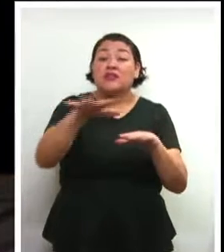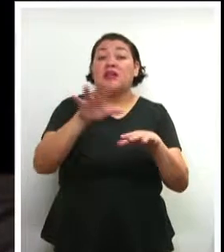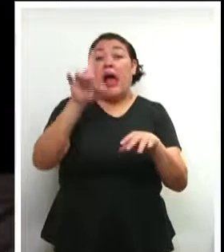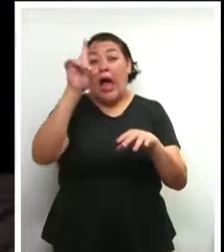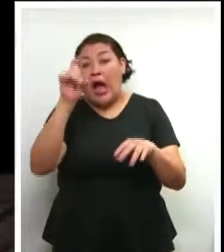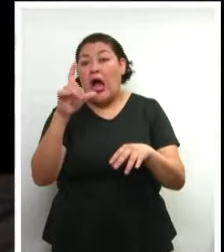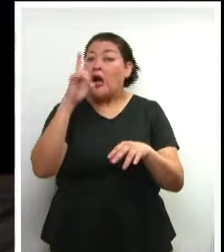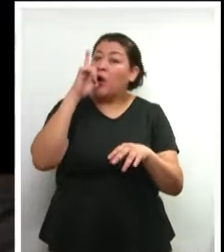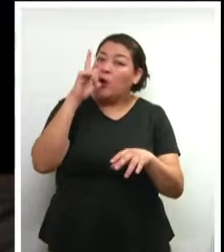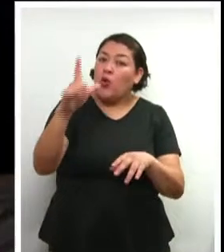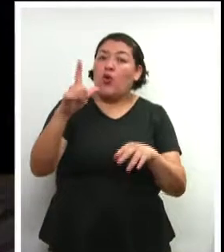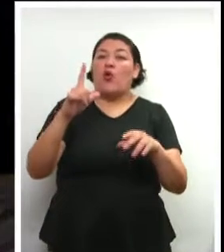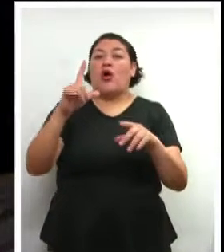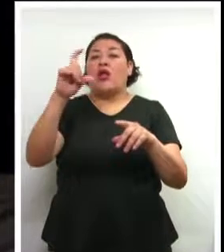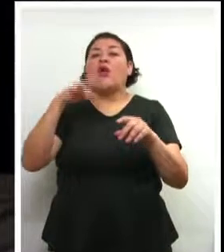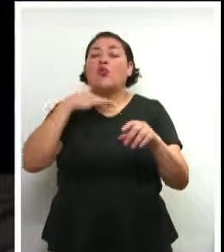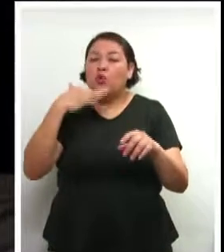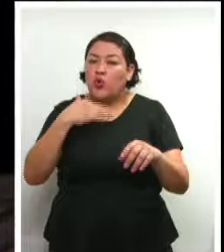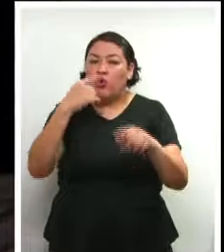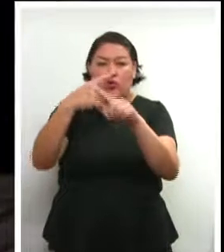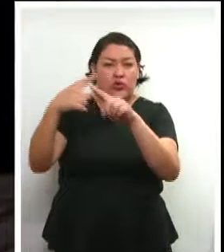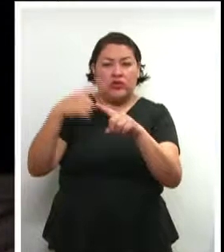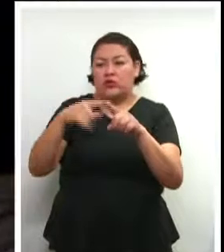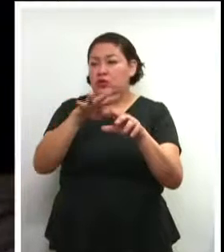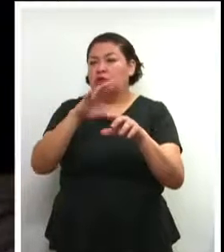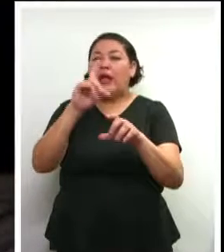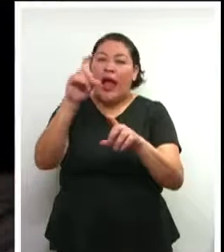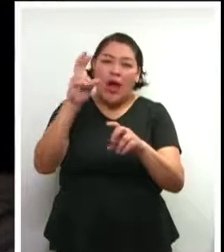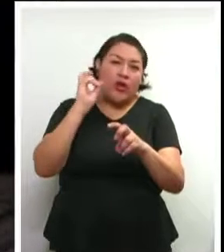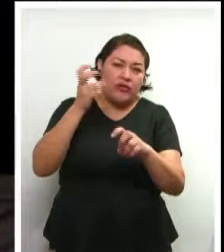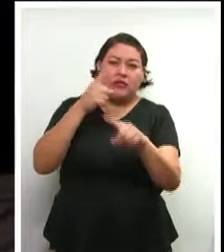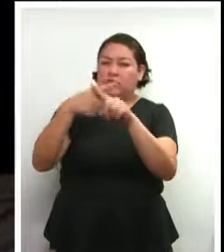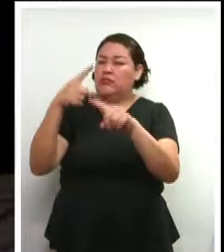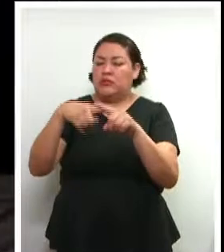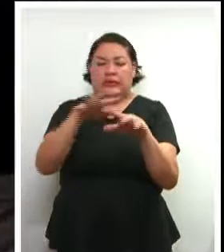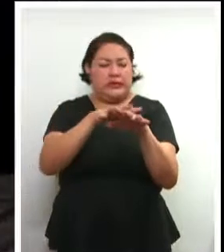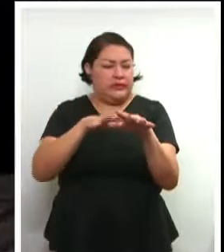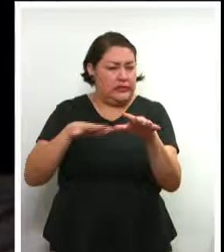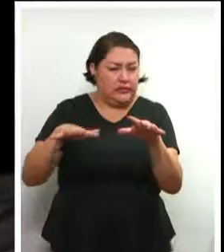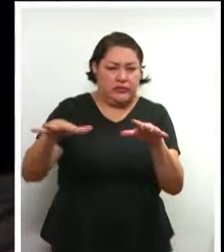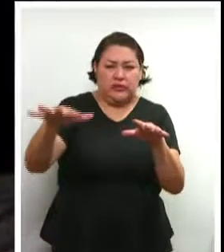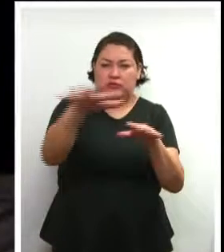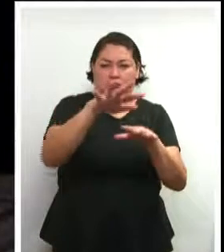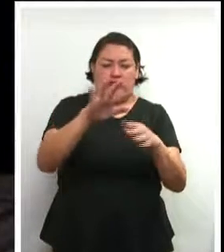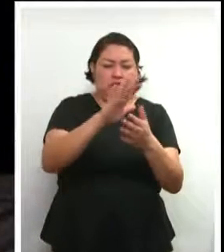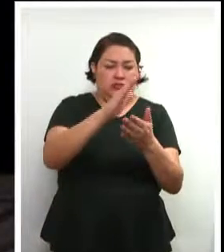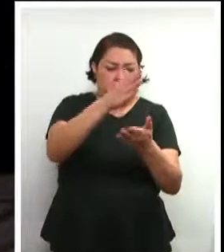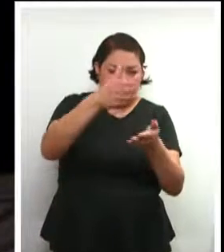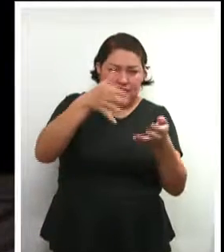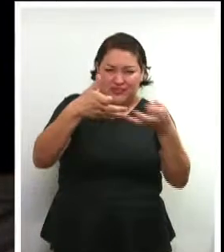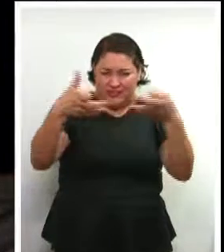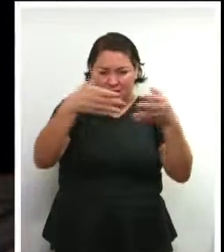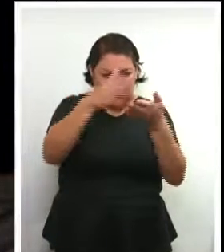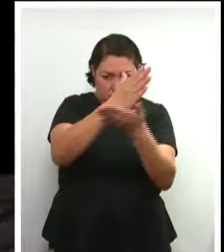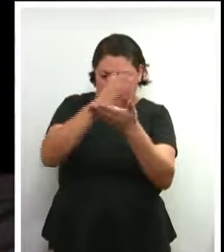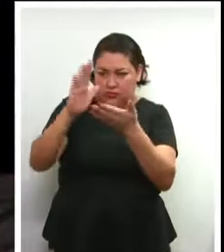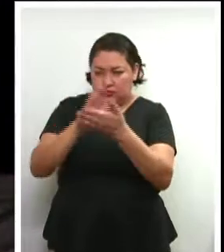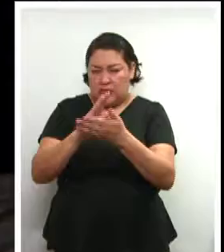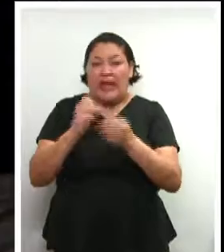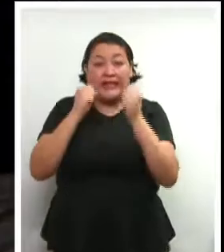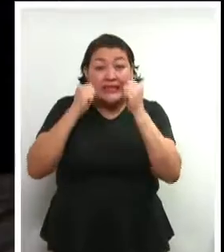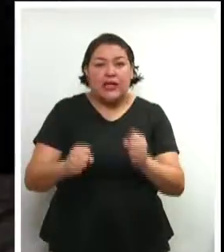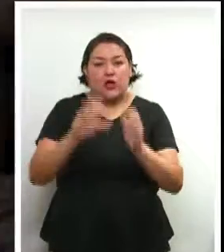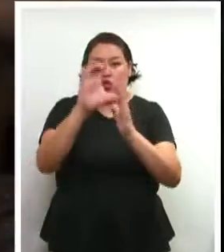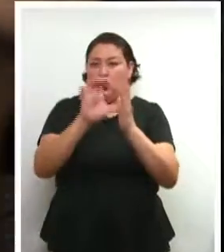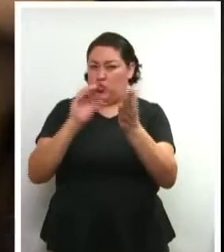colonias, en barrios y en general las circunscripciones en que se divida la Ciudad de México. Otro punto tiene que ver